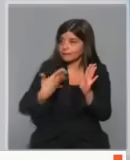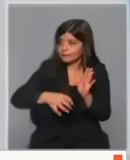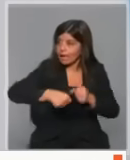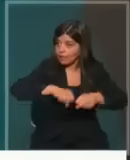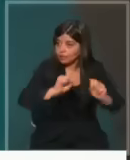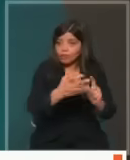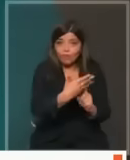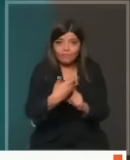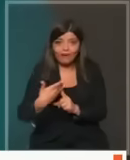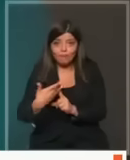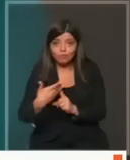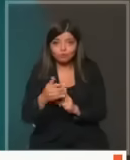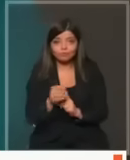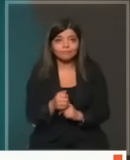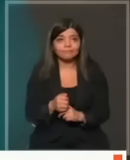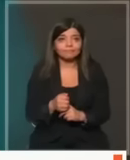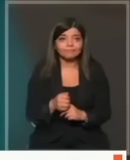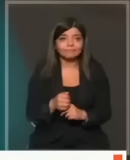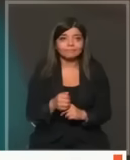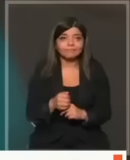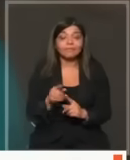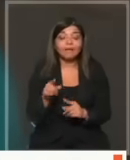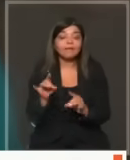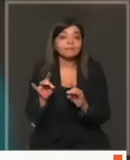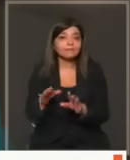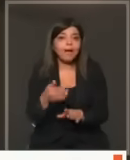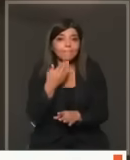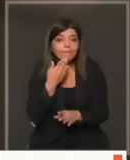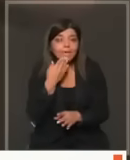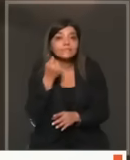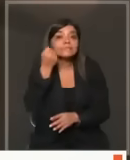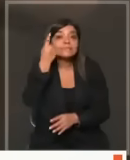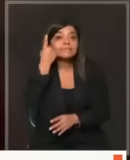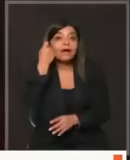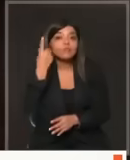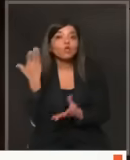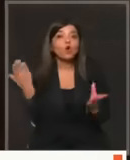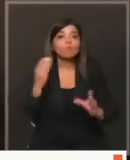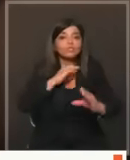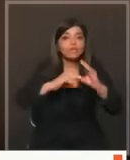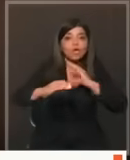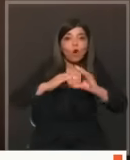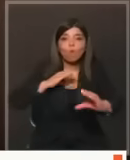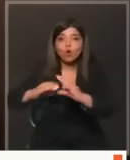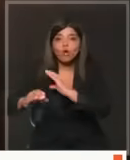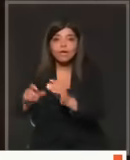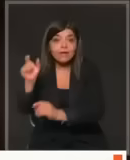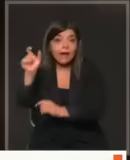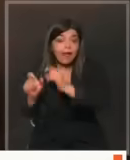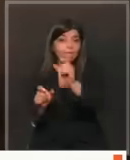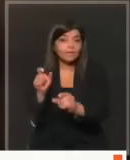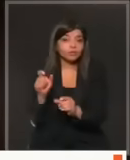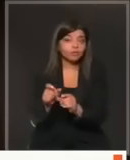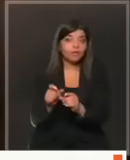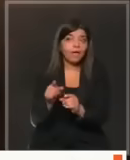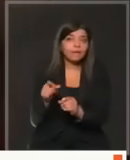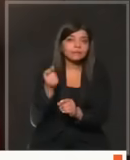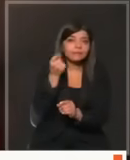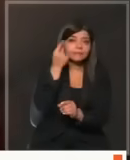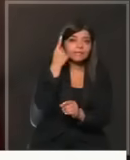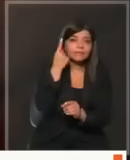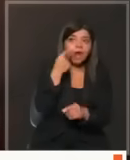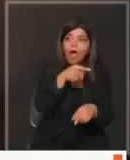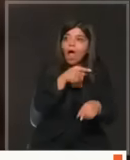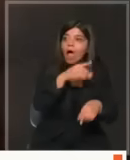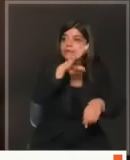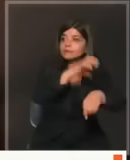operación. Y así es también que se logró saber cómo se comunicaban parte de los sujetos cuando se enteraron de la detención de los